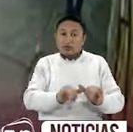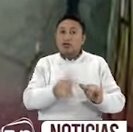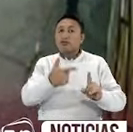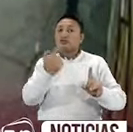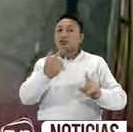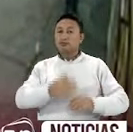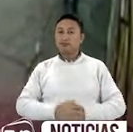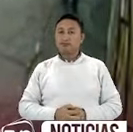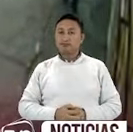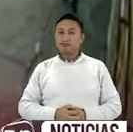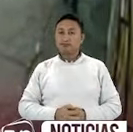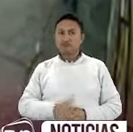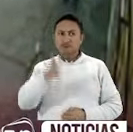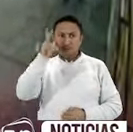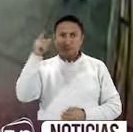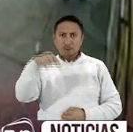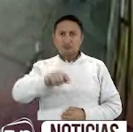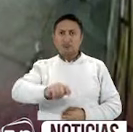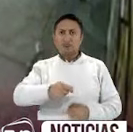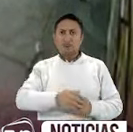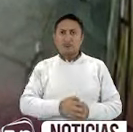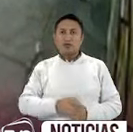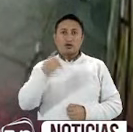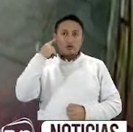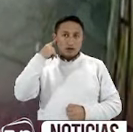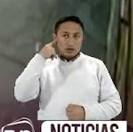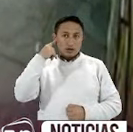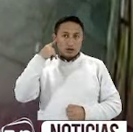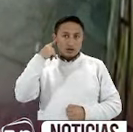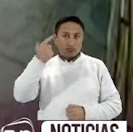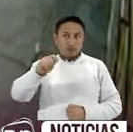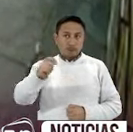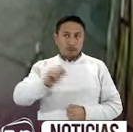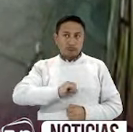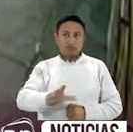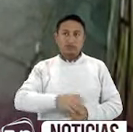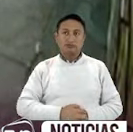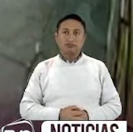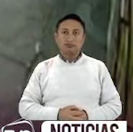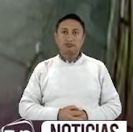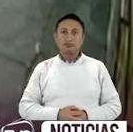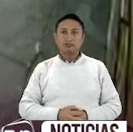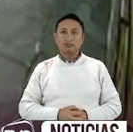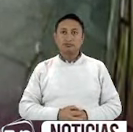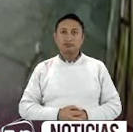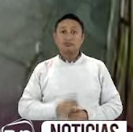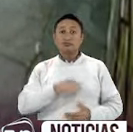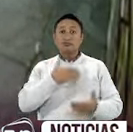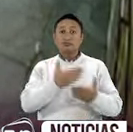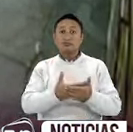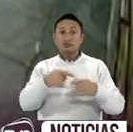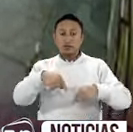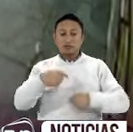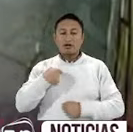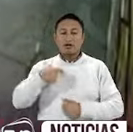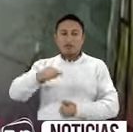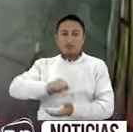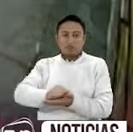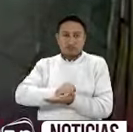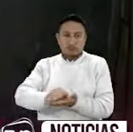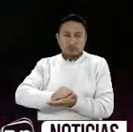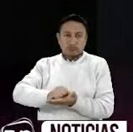mataba. Creo que le quitaron las llaves, porque yo escuché unas llaves que le tiraron ahí, pero no sé. Venía a retirar un pedido. O sea, un pedido de